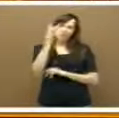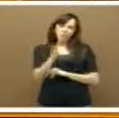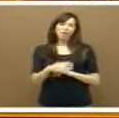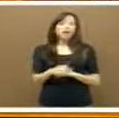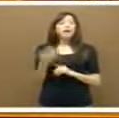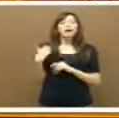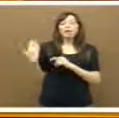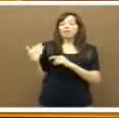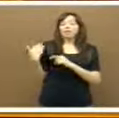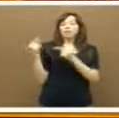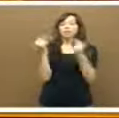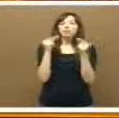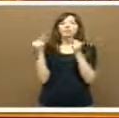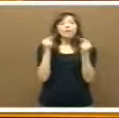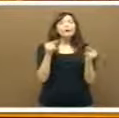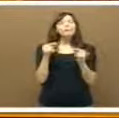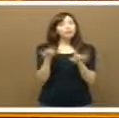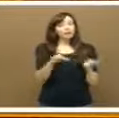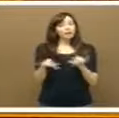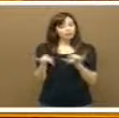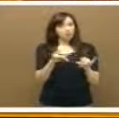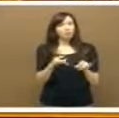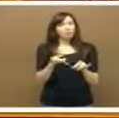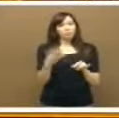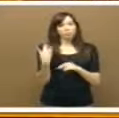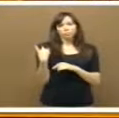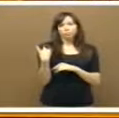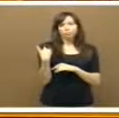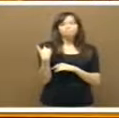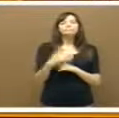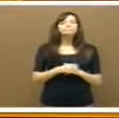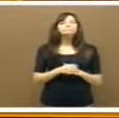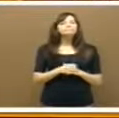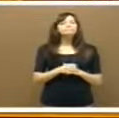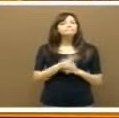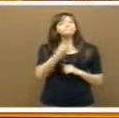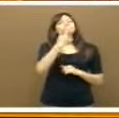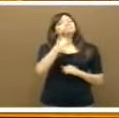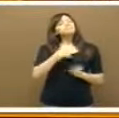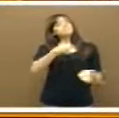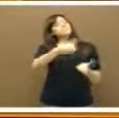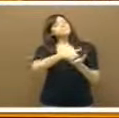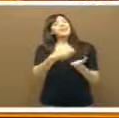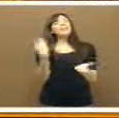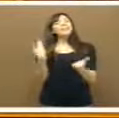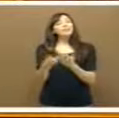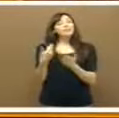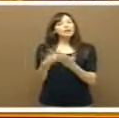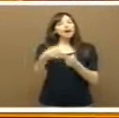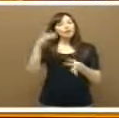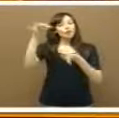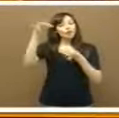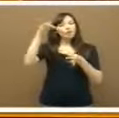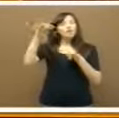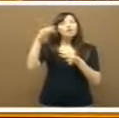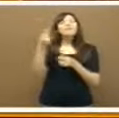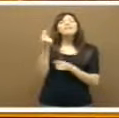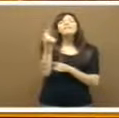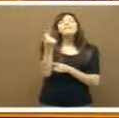del Estado sobre la región se me combinó a que presentase un certificado sobre el saldo de la